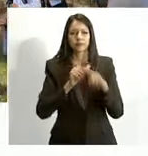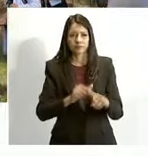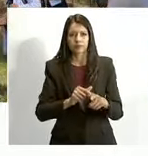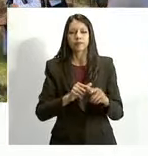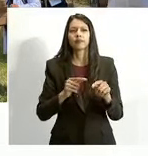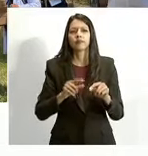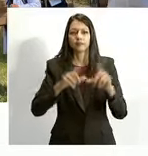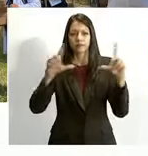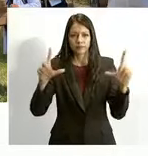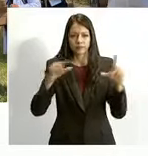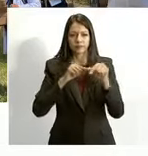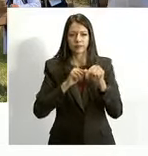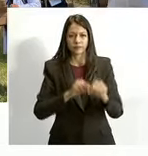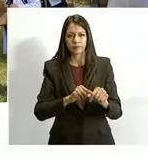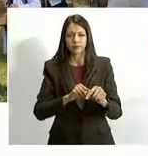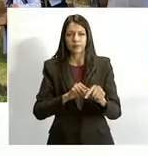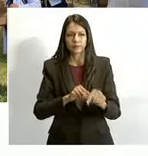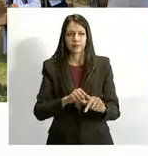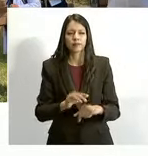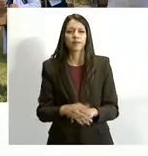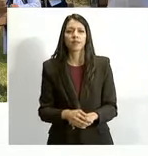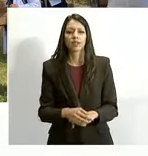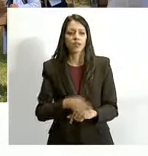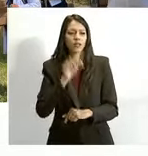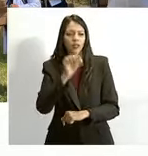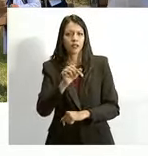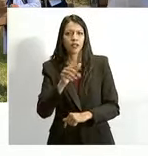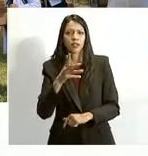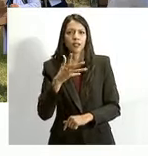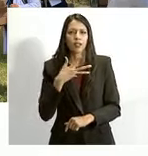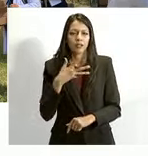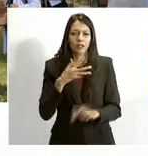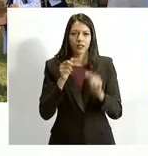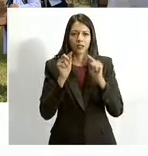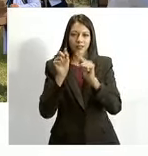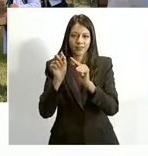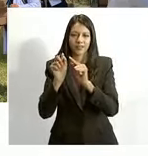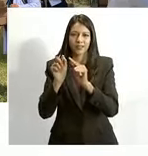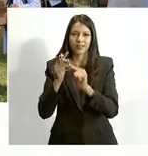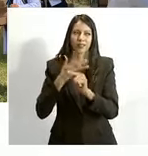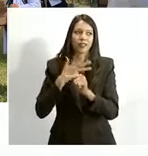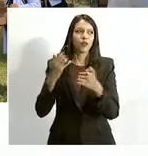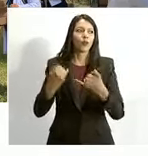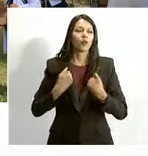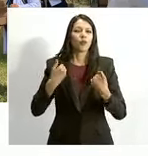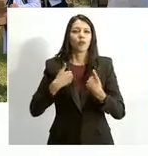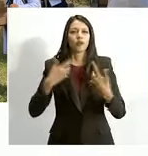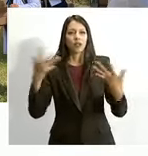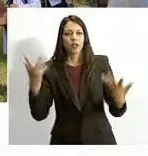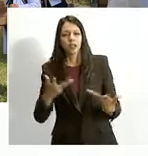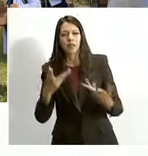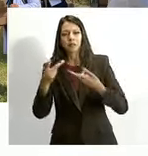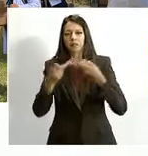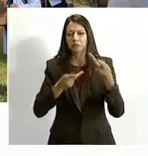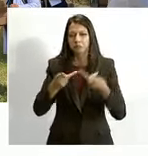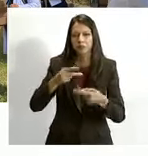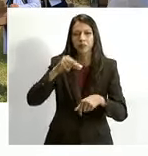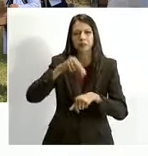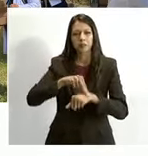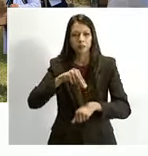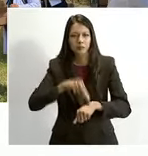adelante aquí están nuestros jóvenes haciendo sus prácticas médicas